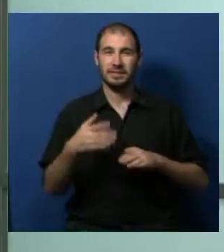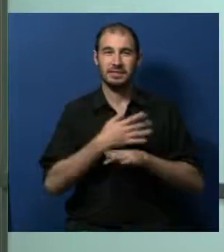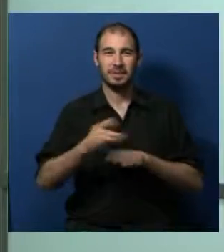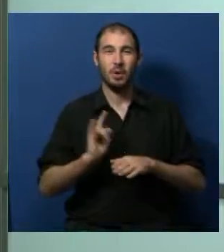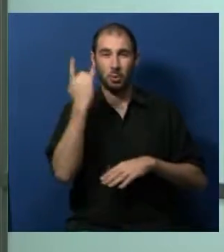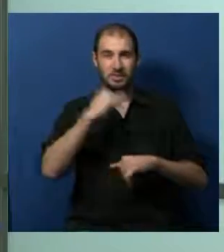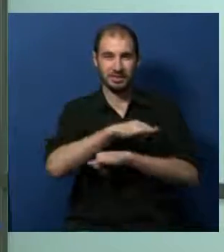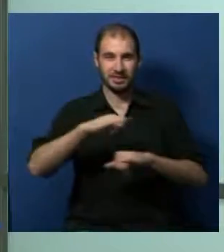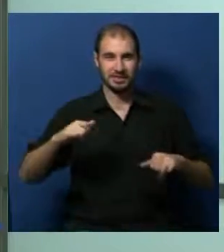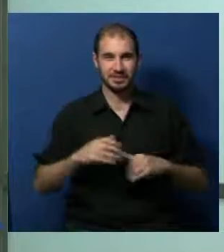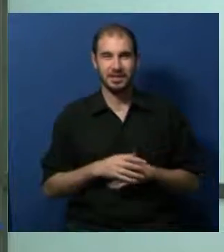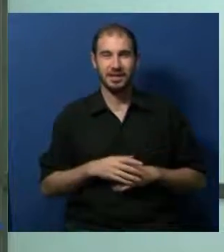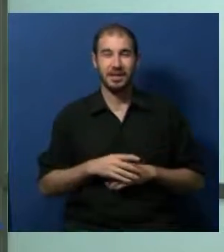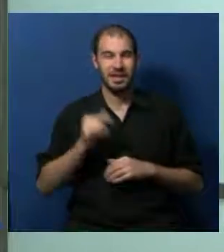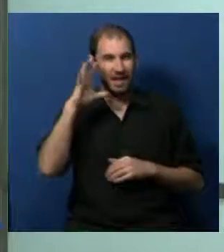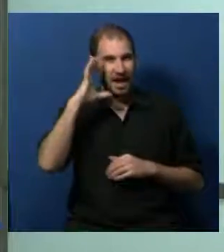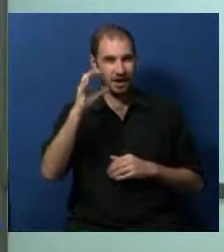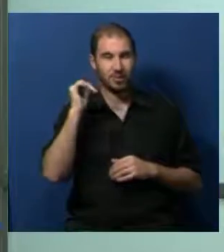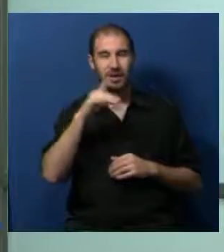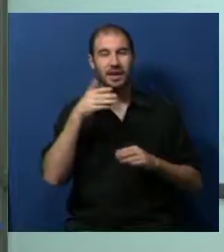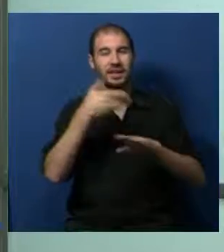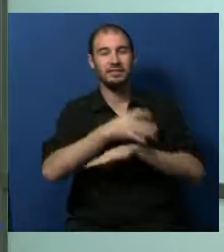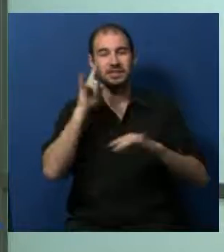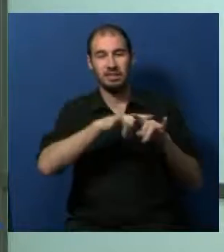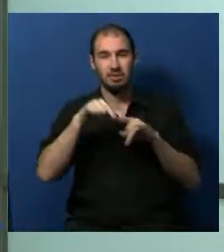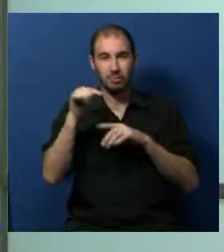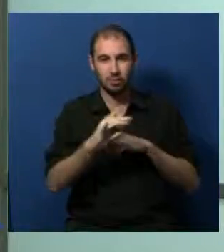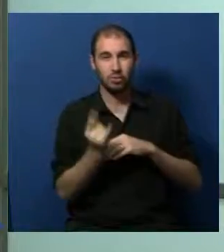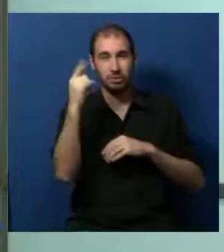Continuamos en Unidiversidad Noticias. Recuerden que pueden ingresar a